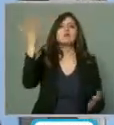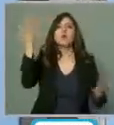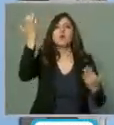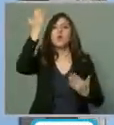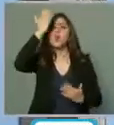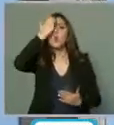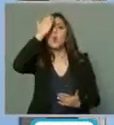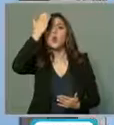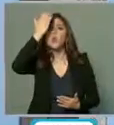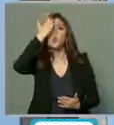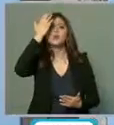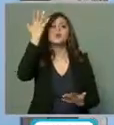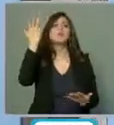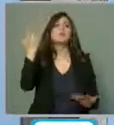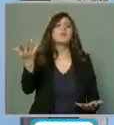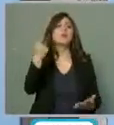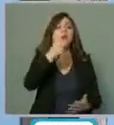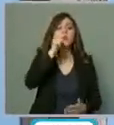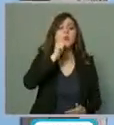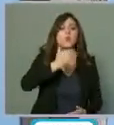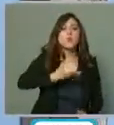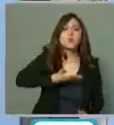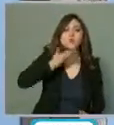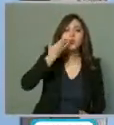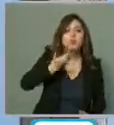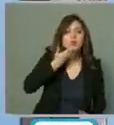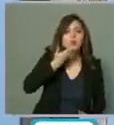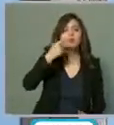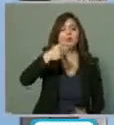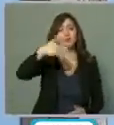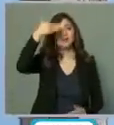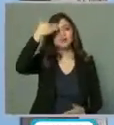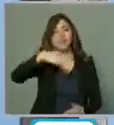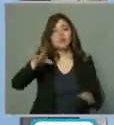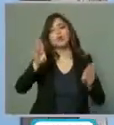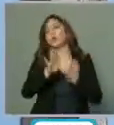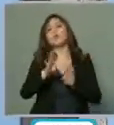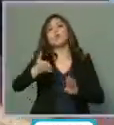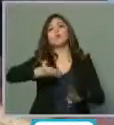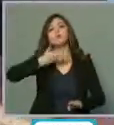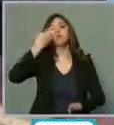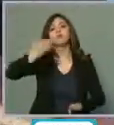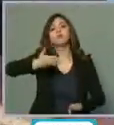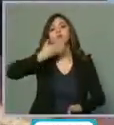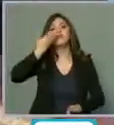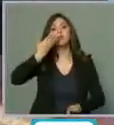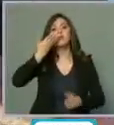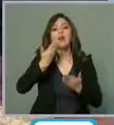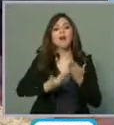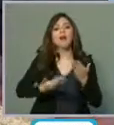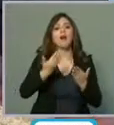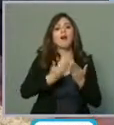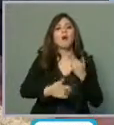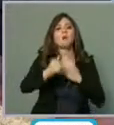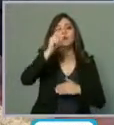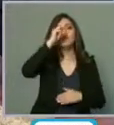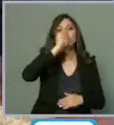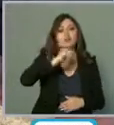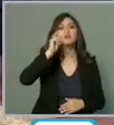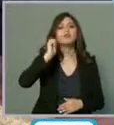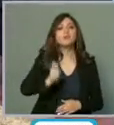de tradiciones, ¿no? De hecho, hay muchas tradiciones que tristemente se están perdiendo porque se ha devaluado mucho a